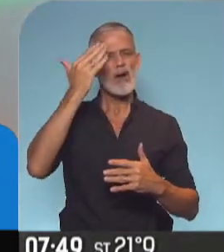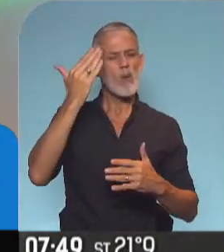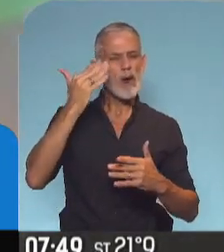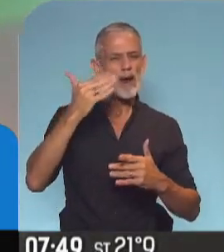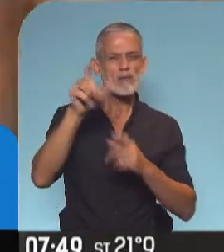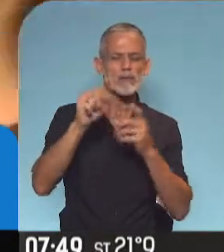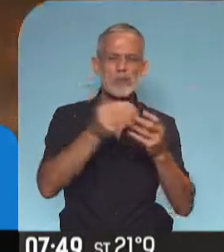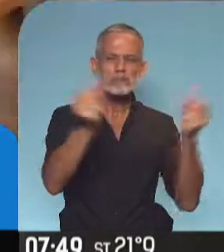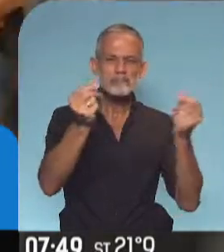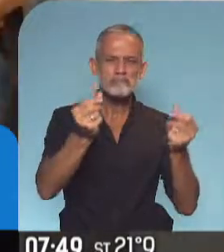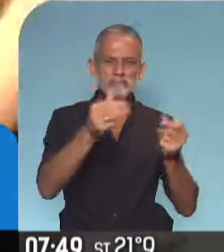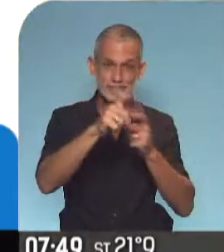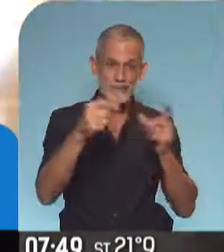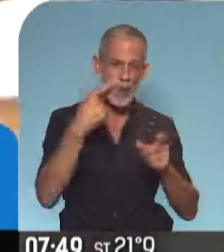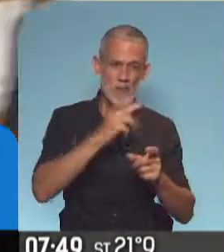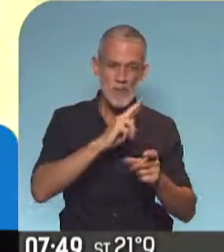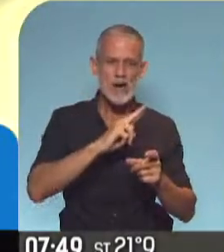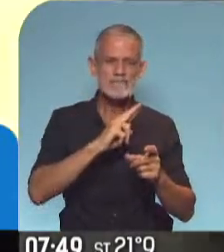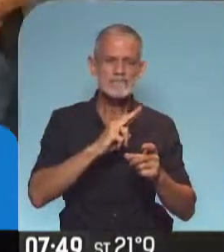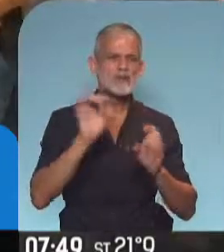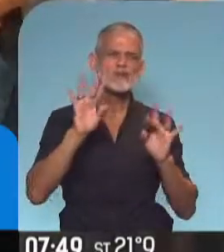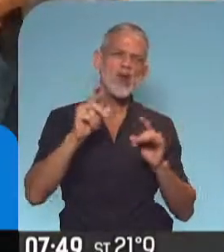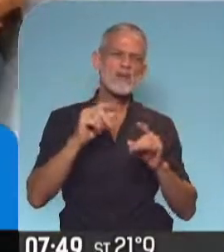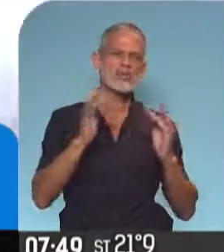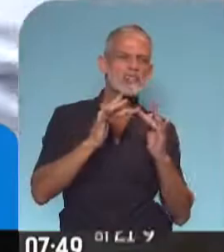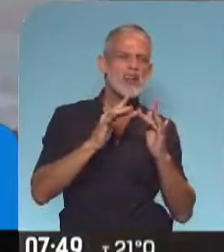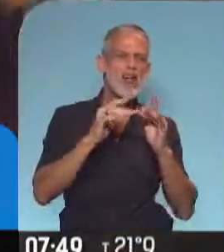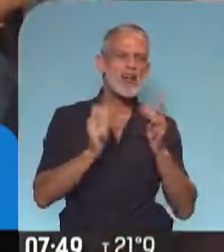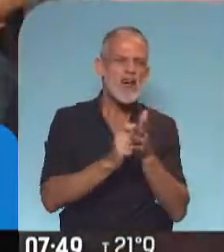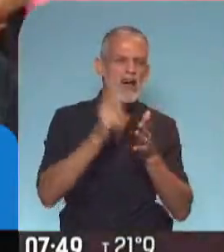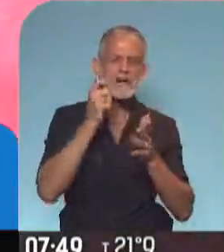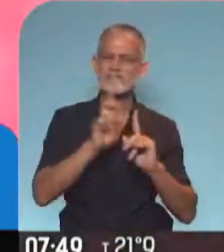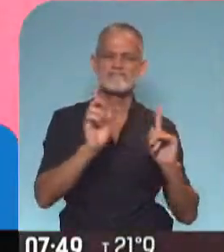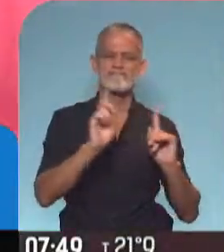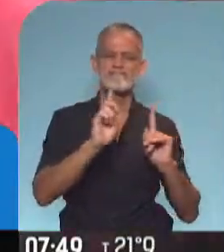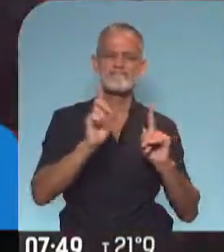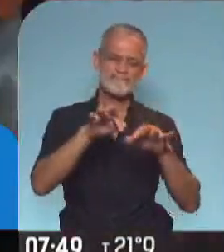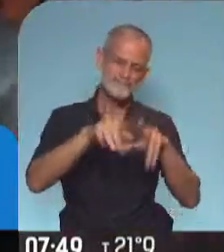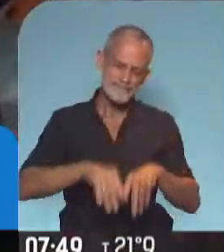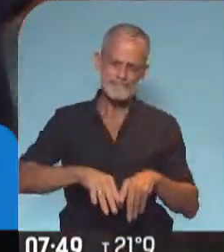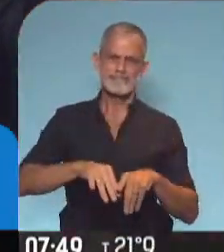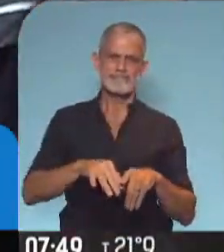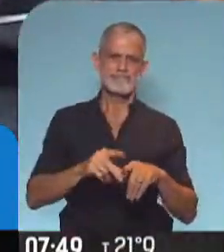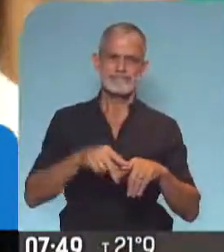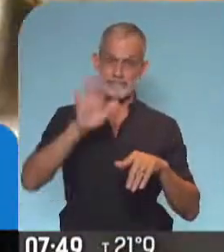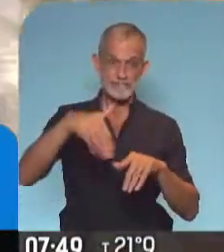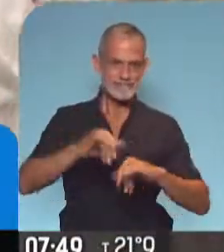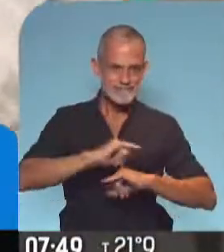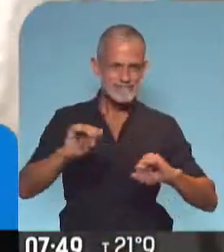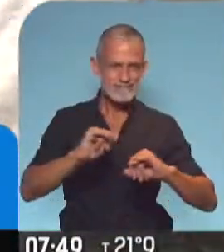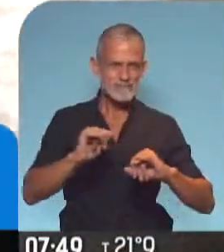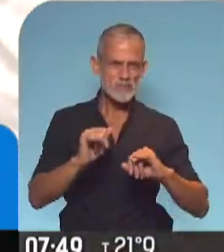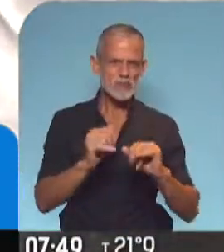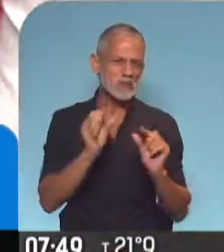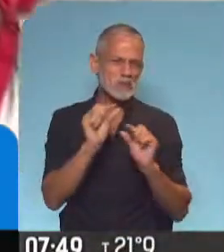y desaparecidas trascienda las redes sociales. Lo señalaron los organismos en una carta con la que convocaron a realizar